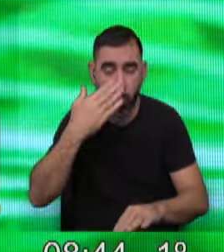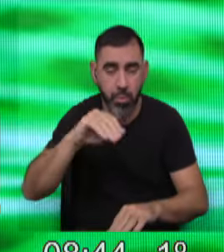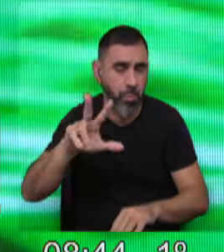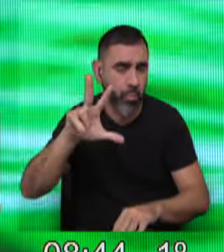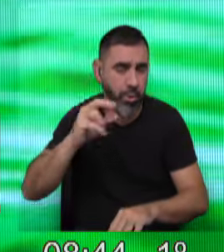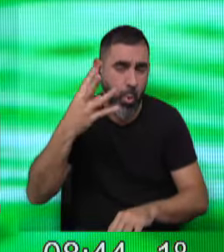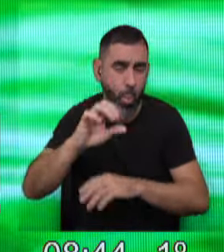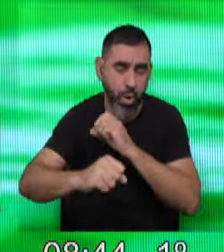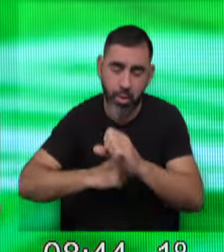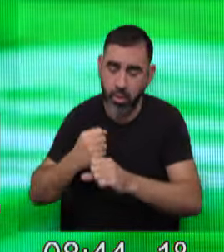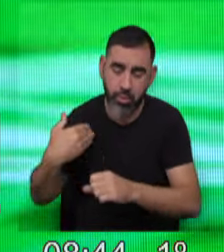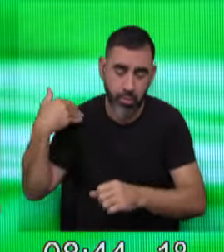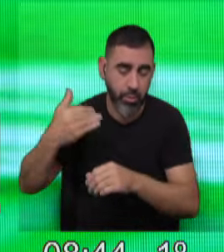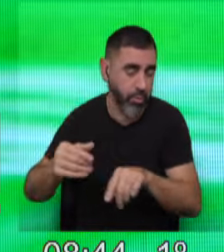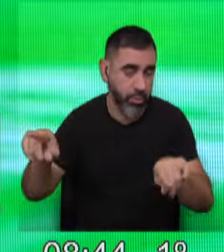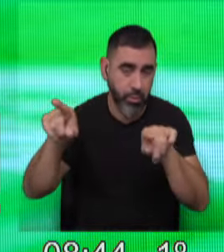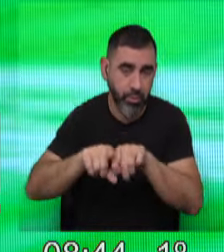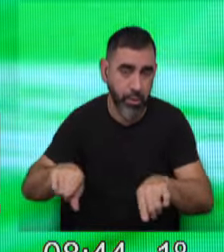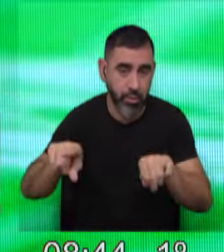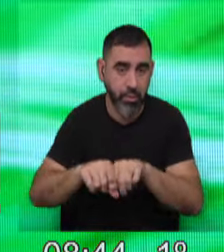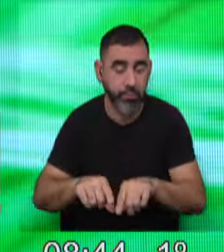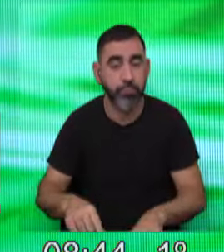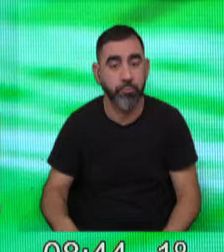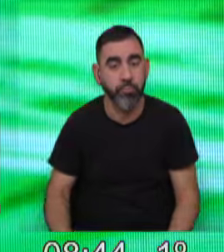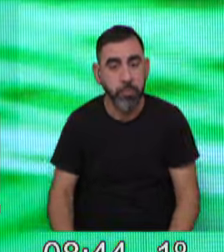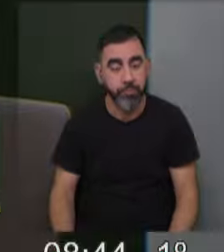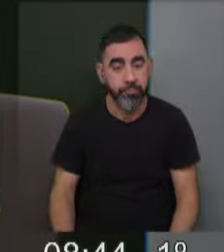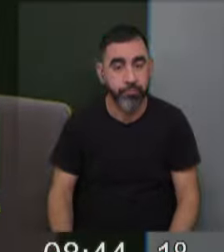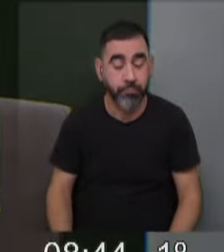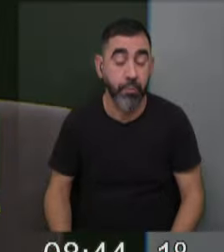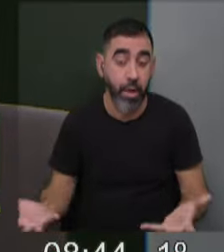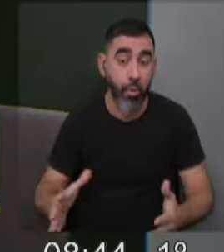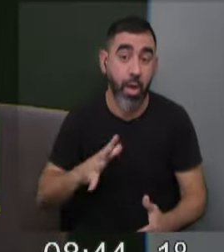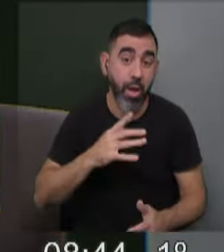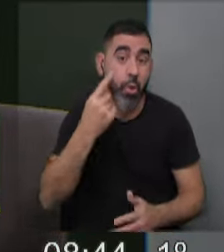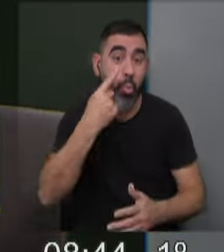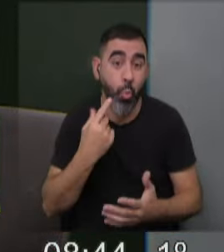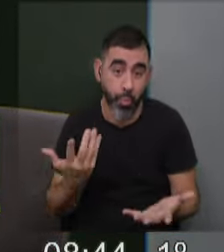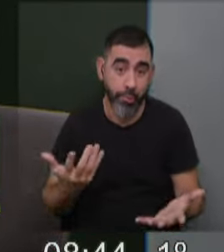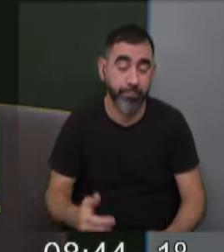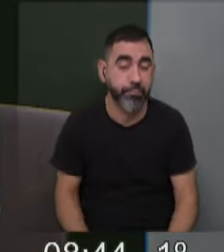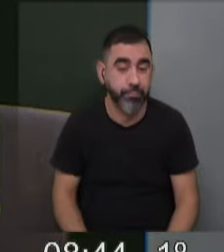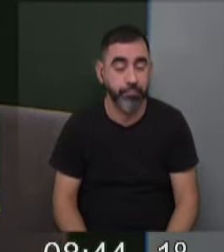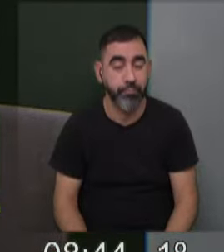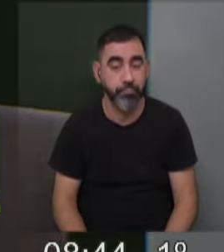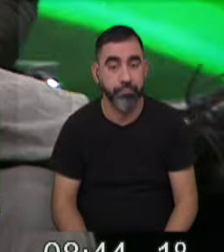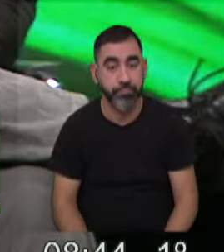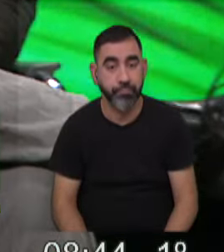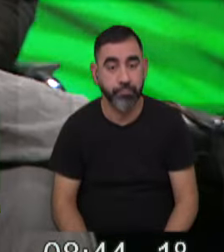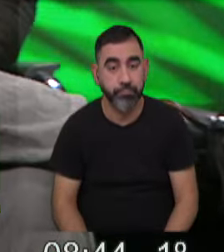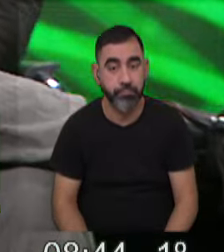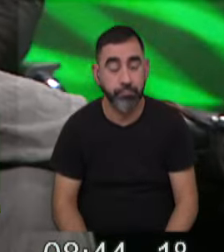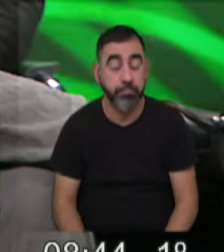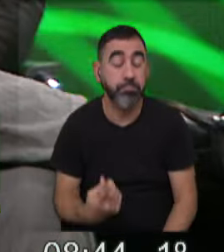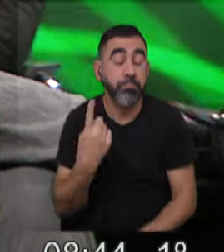30 o 40 años. El primer resultado es claro. Ahora tiene mediciones, digamos, ahora, por sí, decirle de alguna manera, ¿no? El primero,